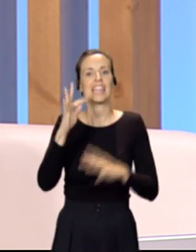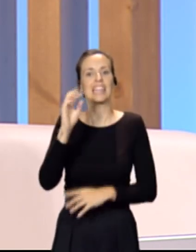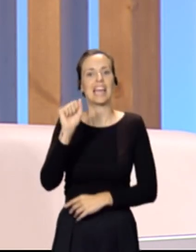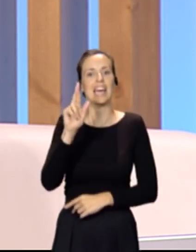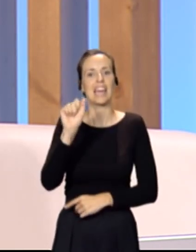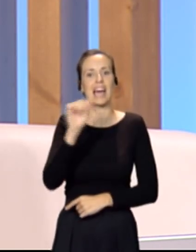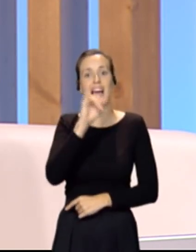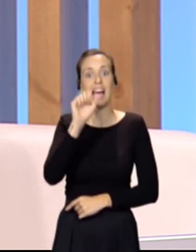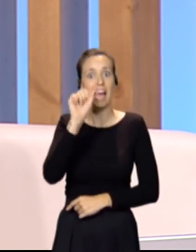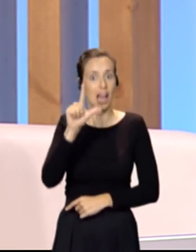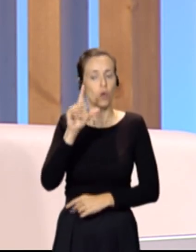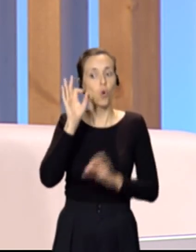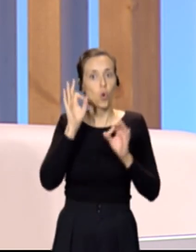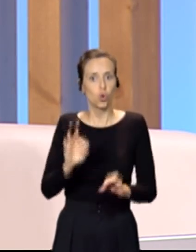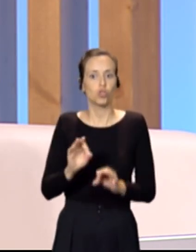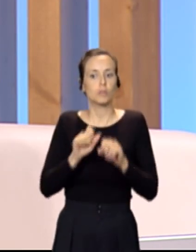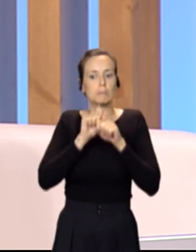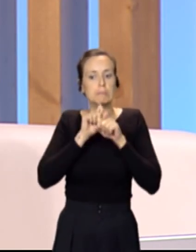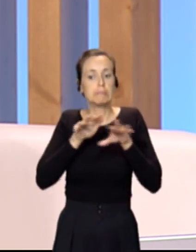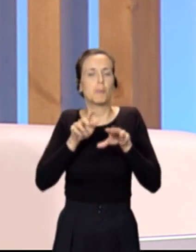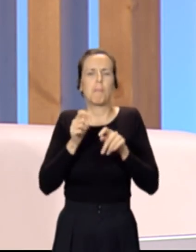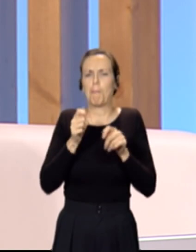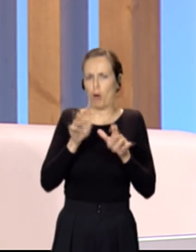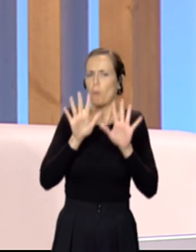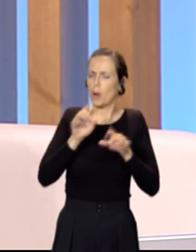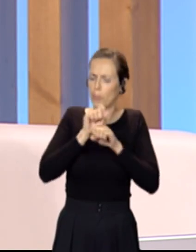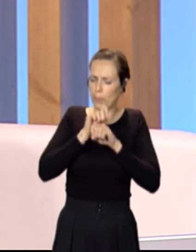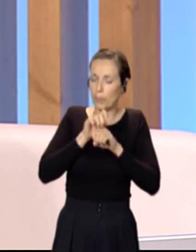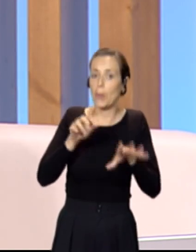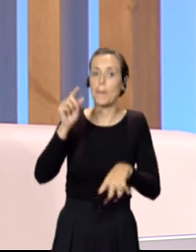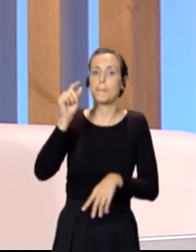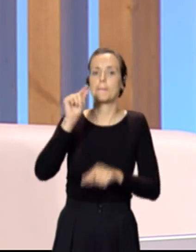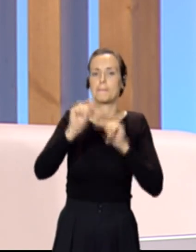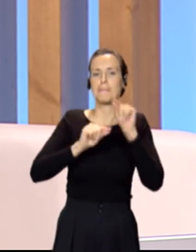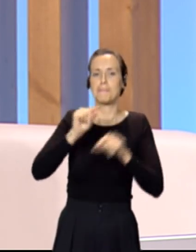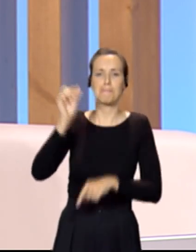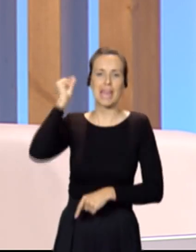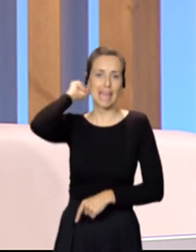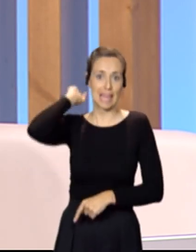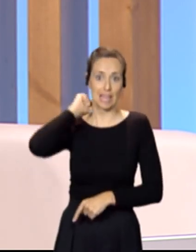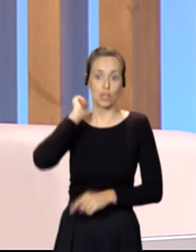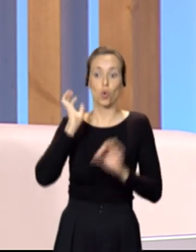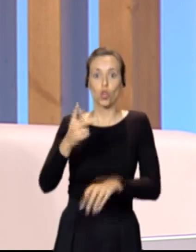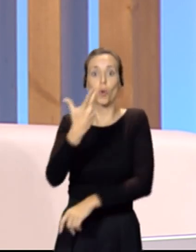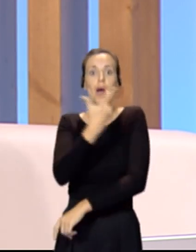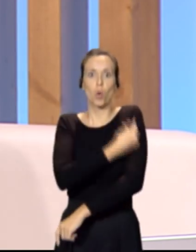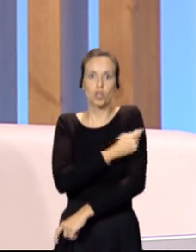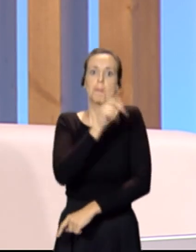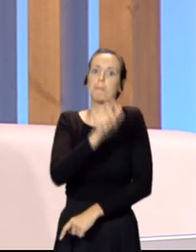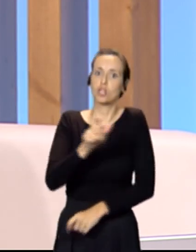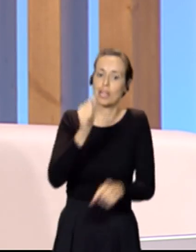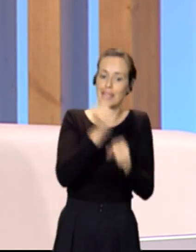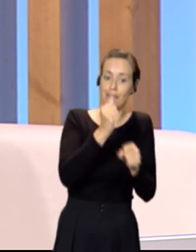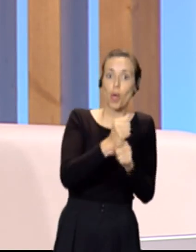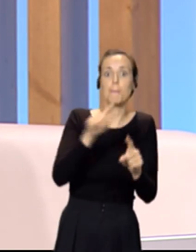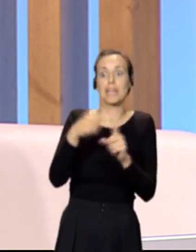detectó un brote, pequeño, eso sí, pero un brote de meningitis que ha activado un protocolo de vacunación entre el personal y el alumnado del centro, donde